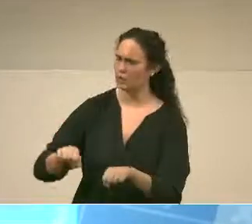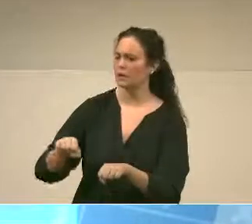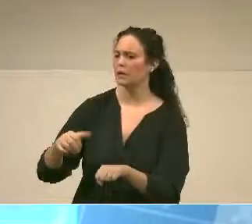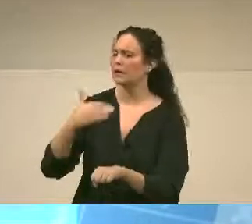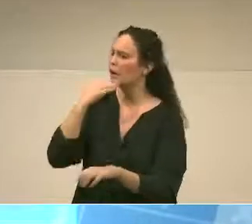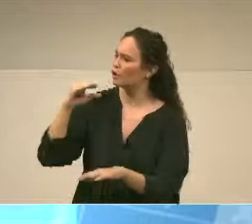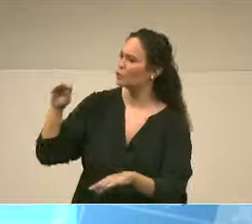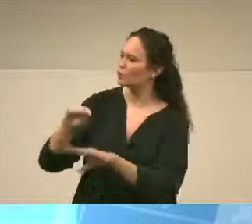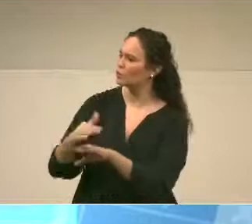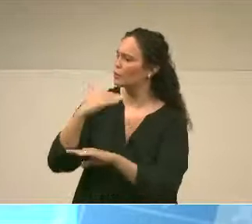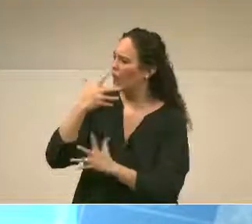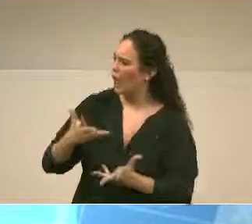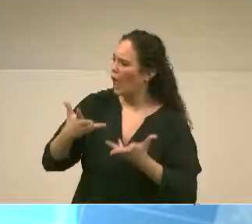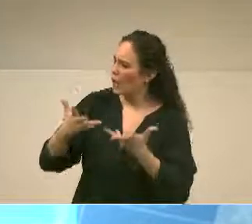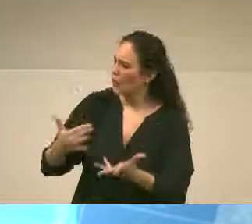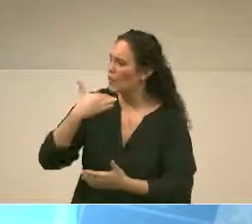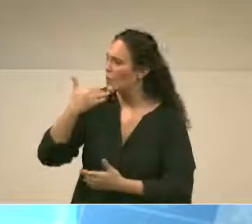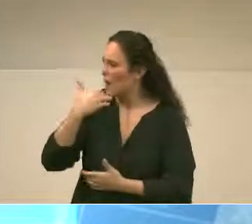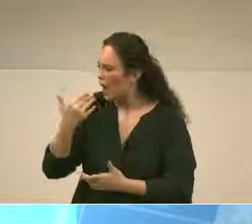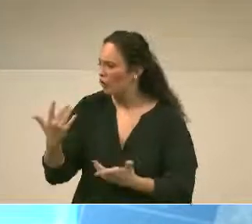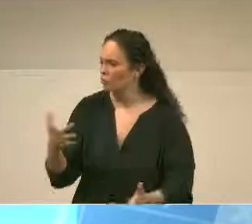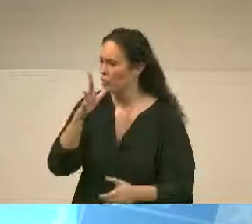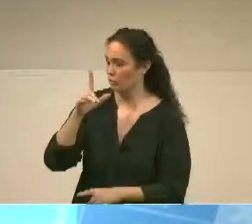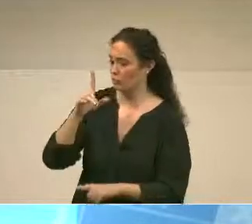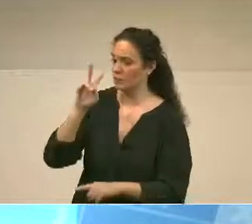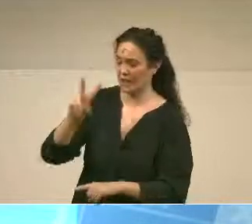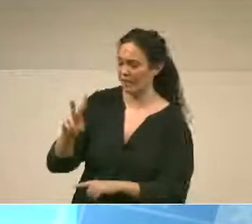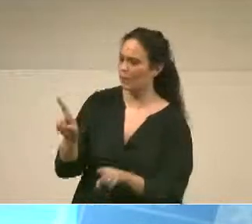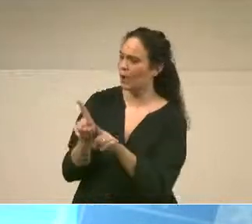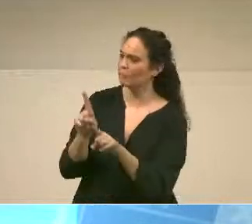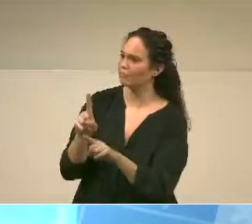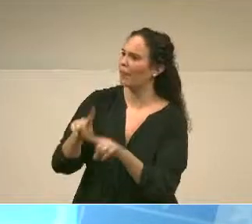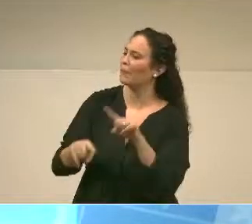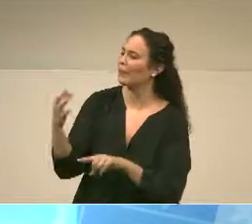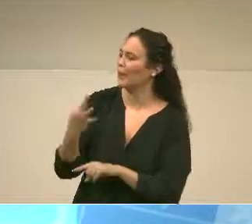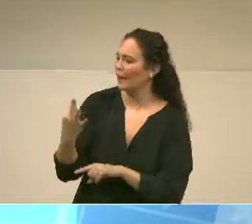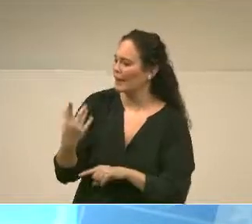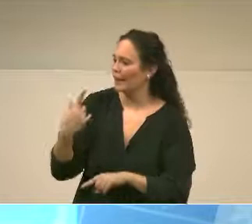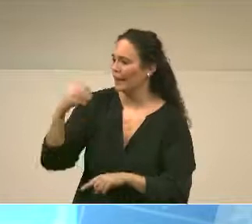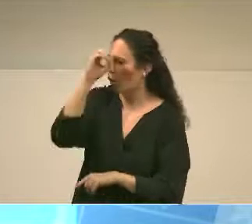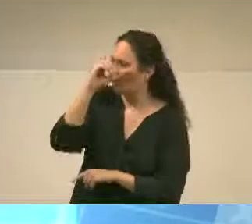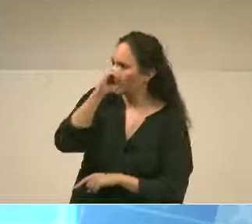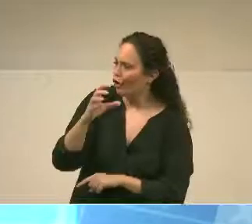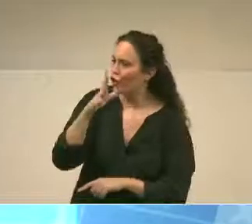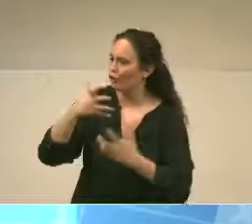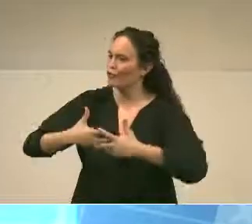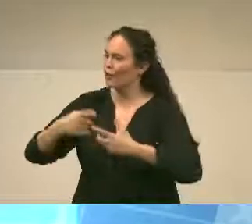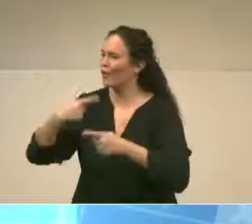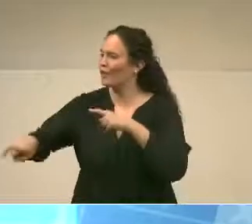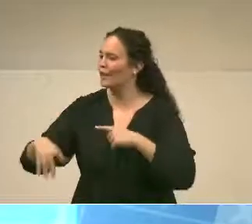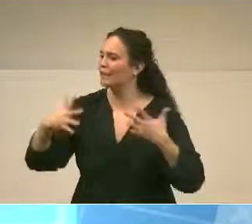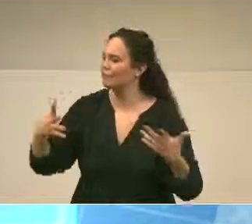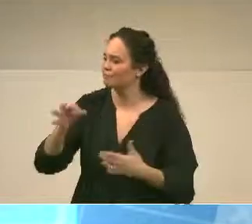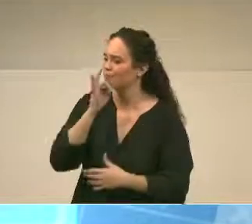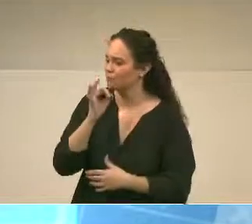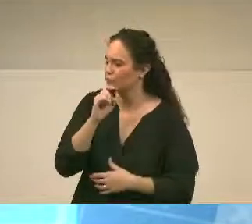elevada que esté la hostelería abierta? ¿Qué pasa? ¿Hay diferencias de criterios? ¿El virus en Madrid funciona de otra manera? A los tres